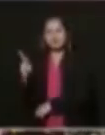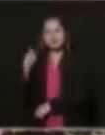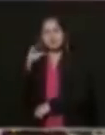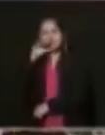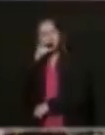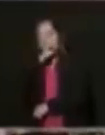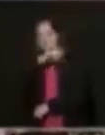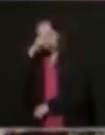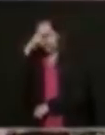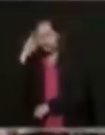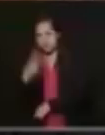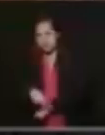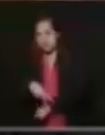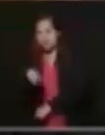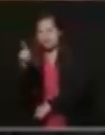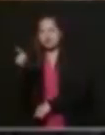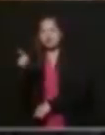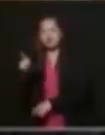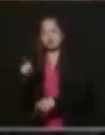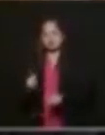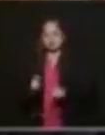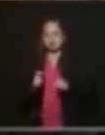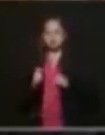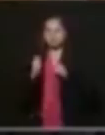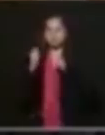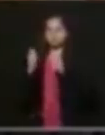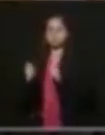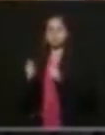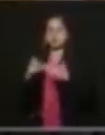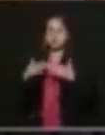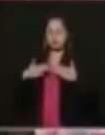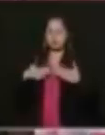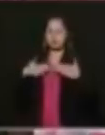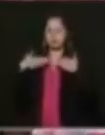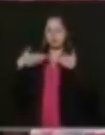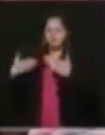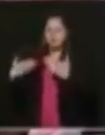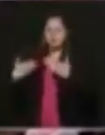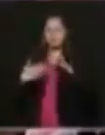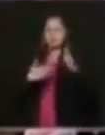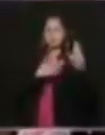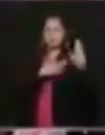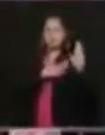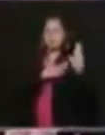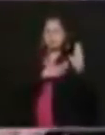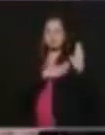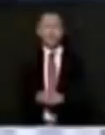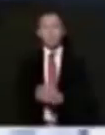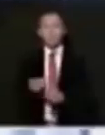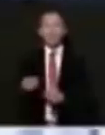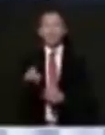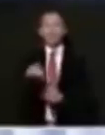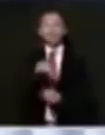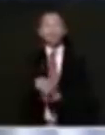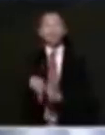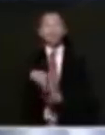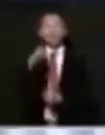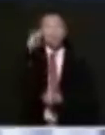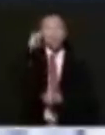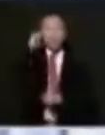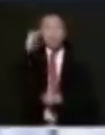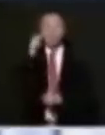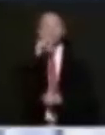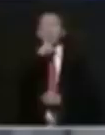El presidente Andrés Manuel López Obrador recibió el bastón de mando de manos de los pueblos originarios que representa el centro del mundo. Antes, en el